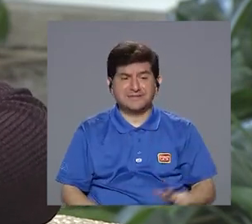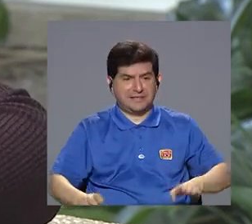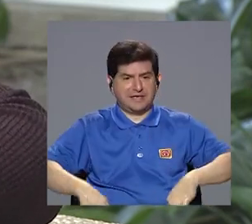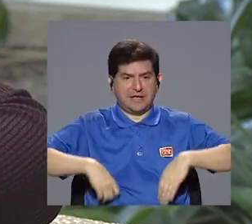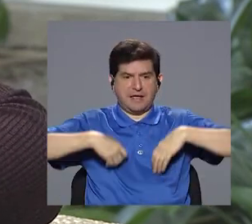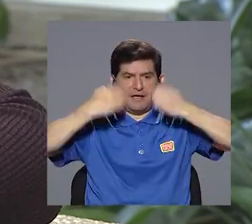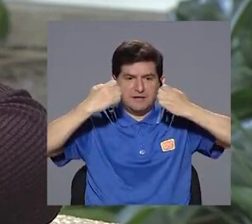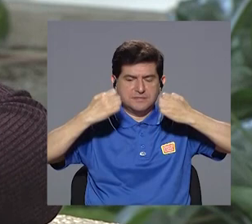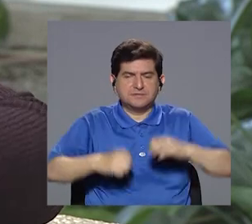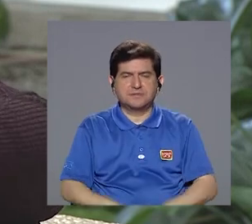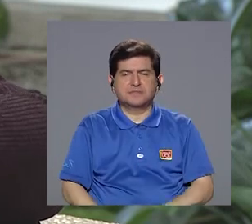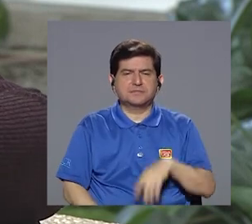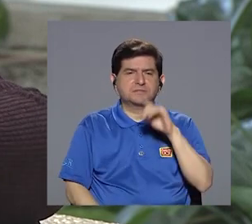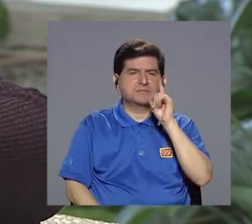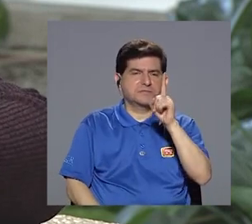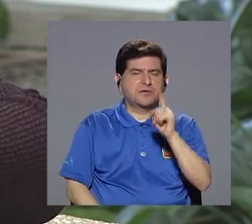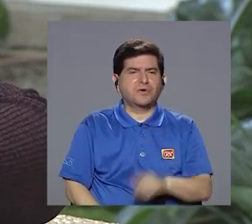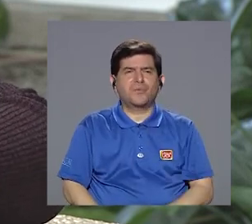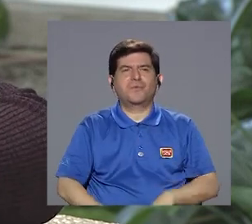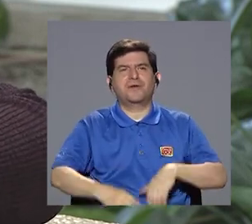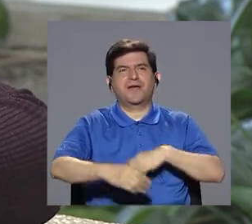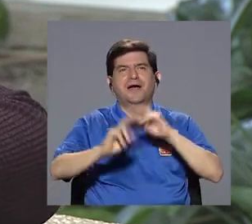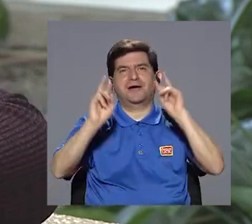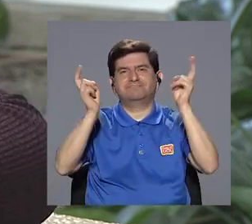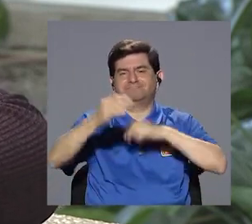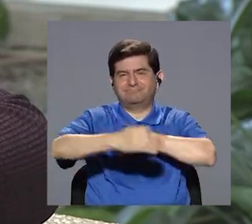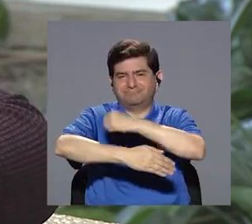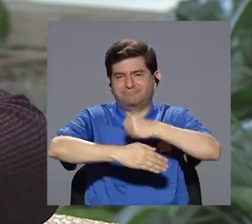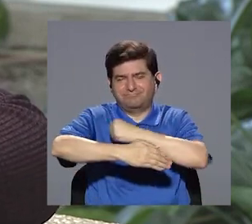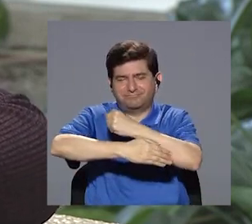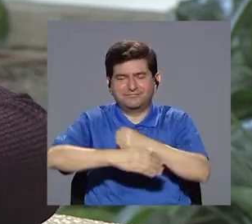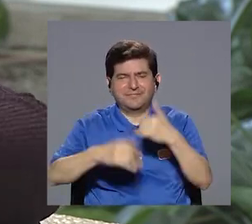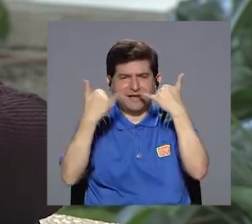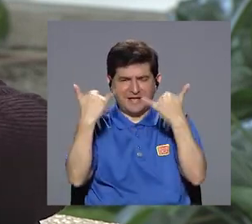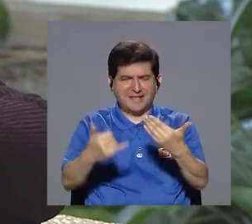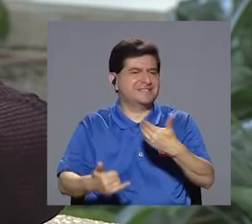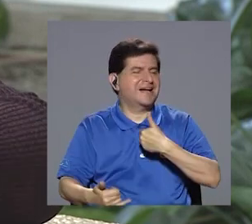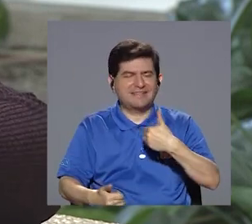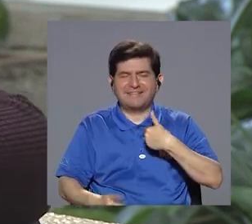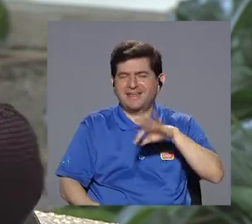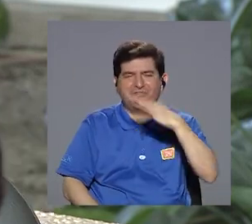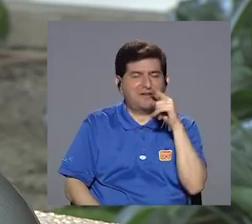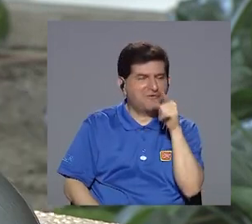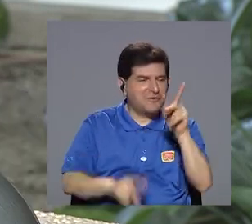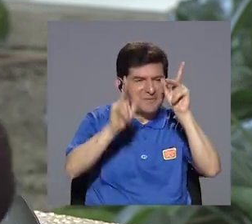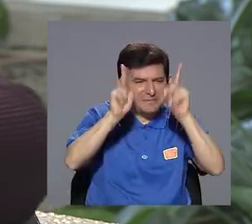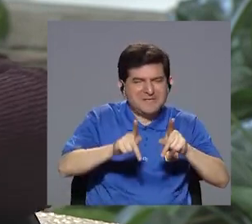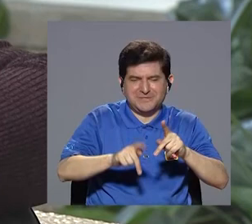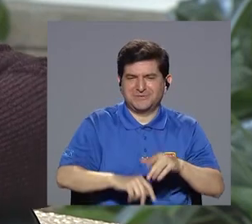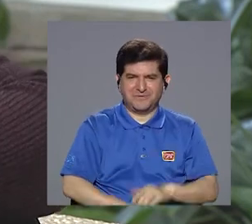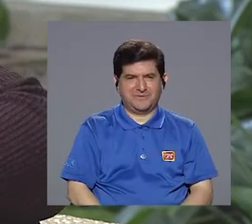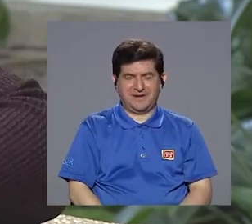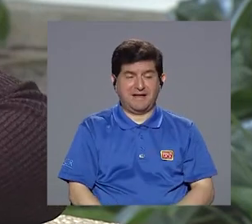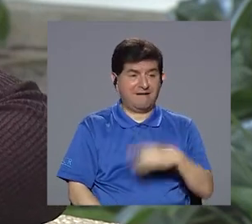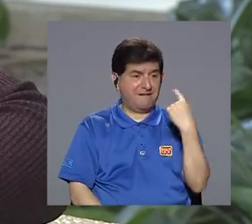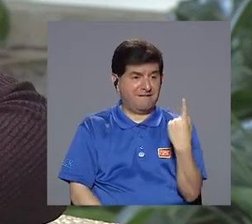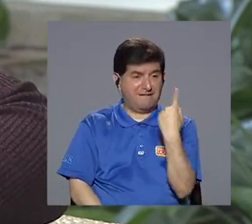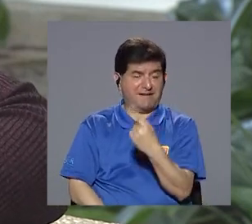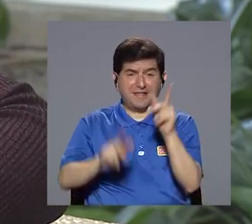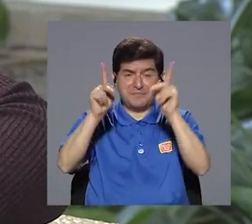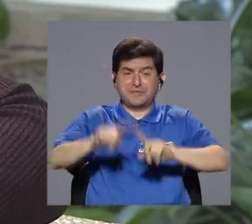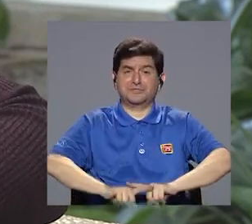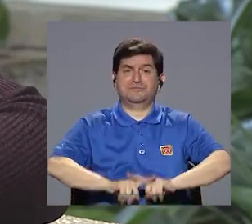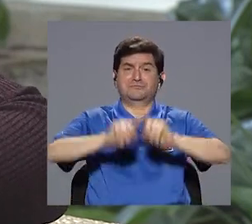que existe un punto o una receta en que diga, lo tengo, bingo, este va por ahí. Cada caso